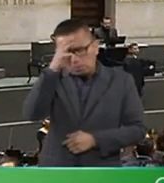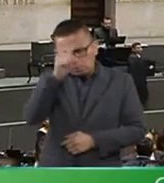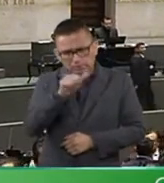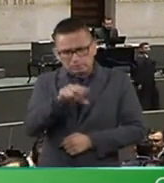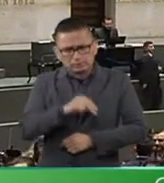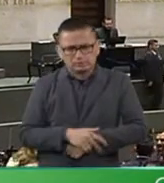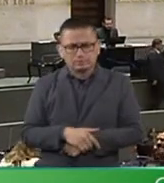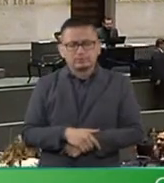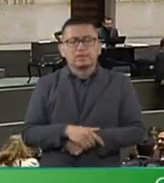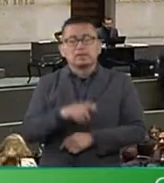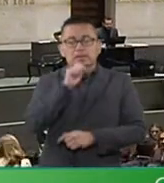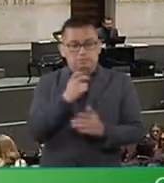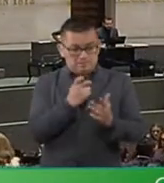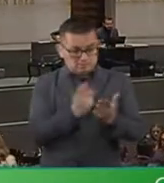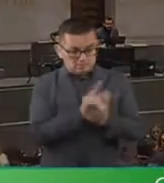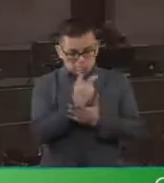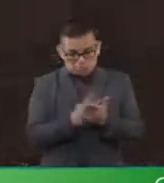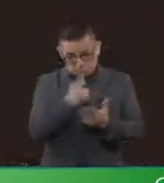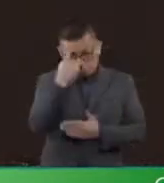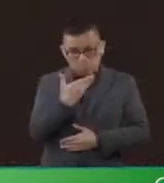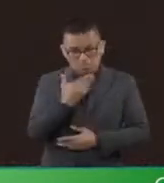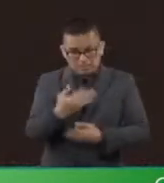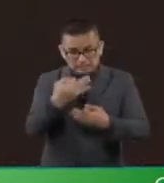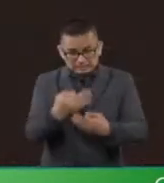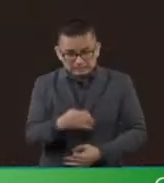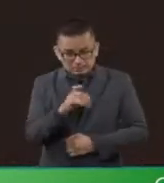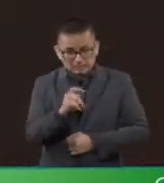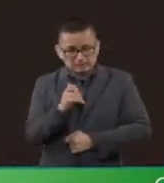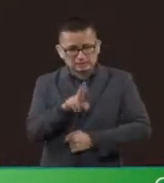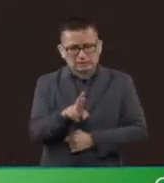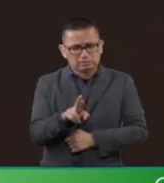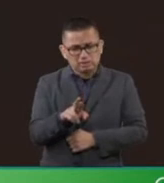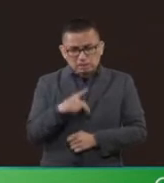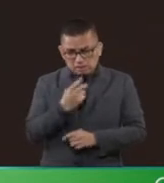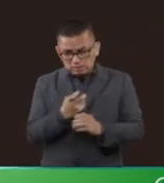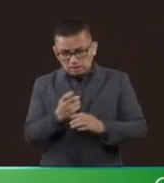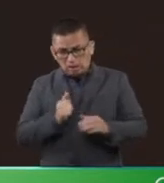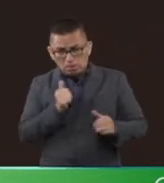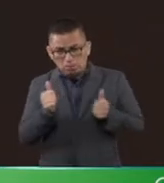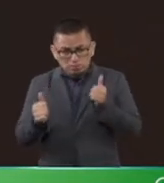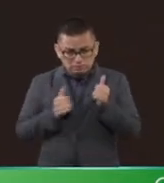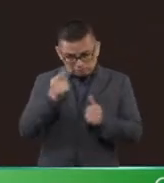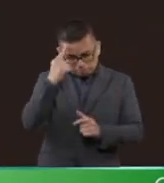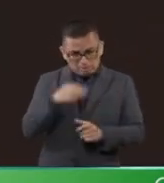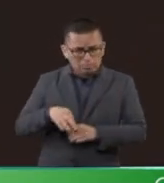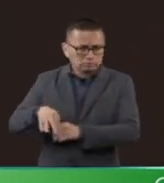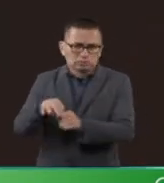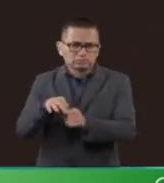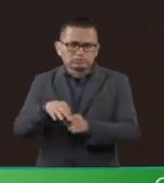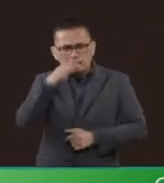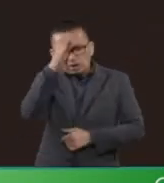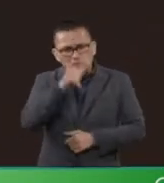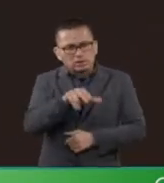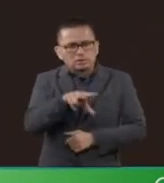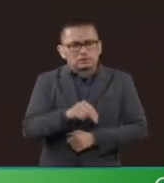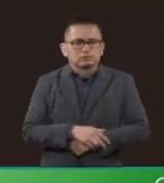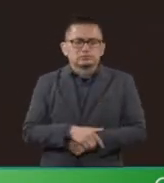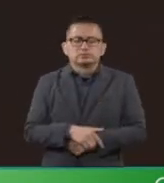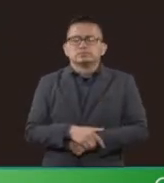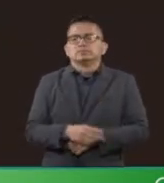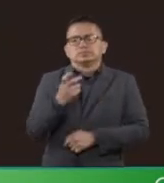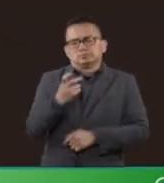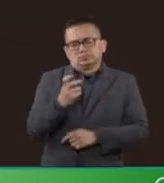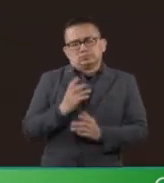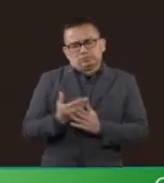tipo de programas del bienestar, que se usen y se aprovechen con fines electorales. Esto es algo que vivimos